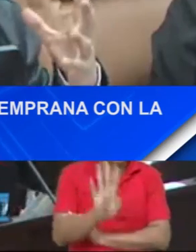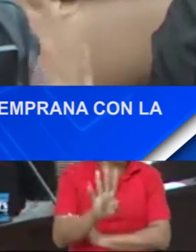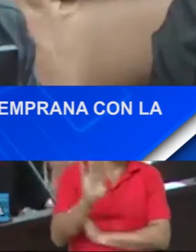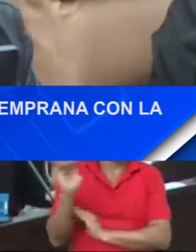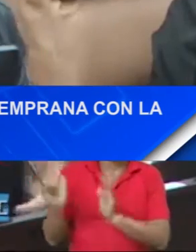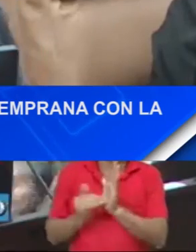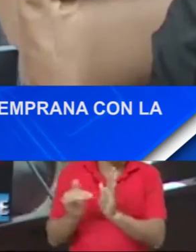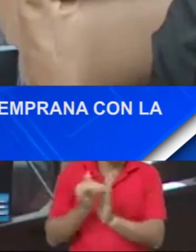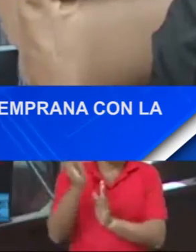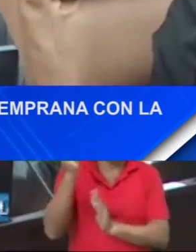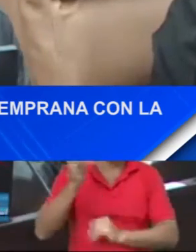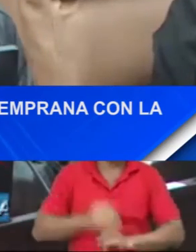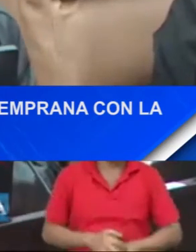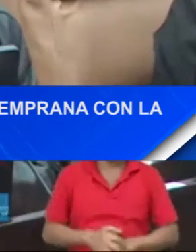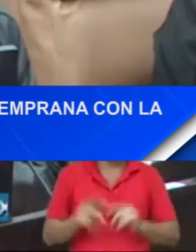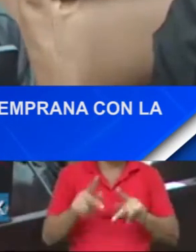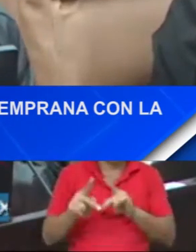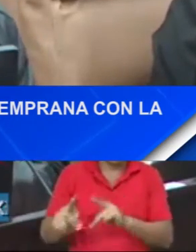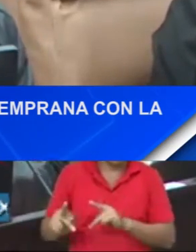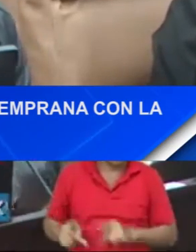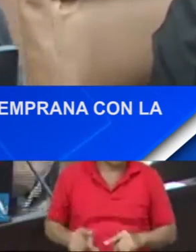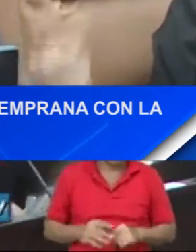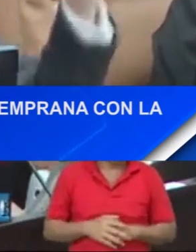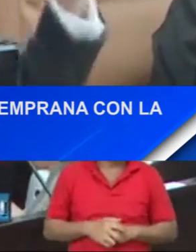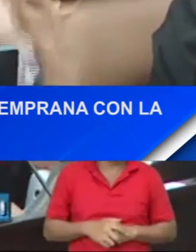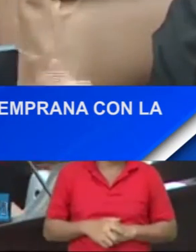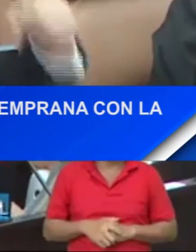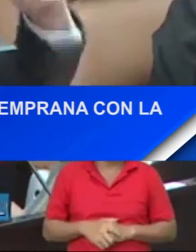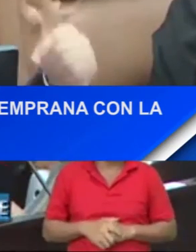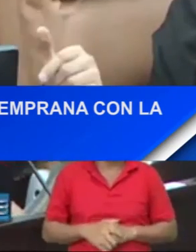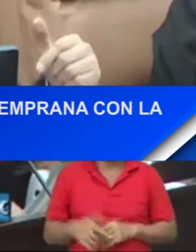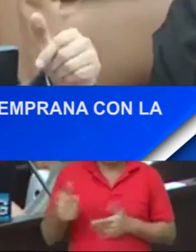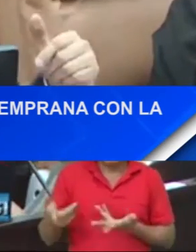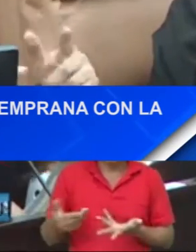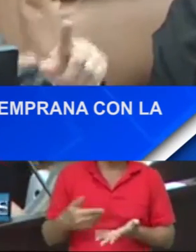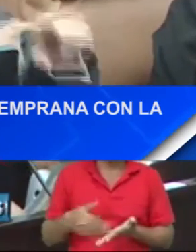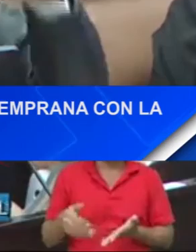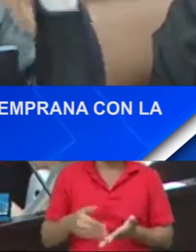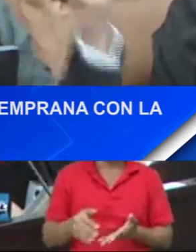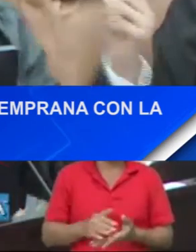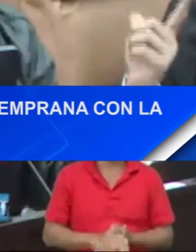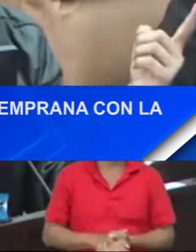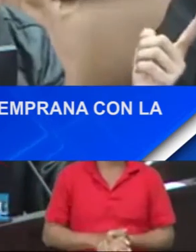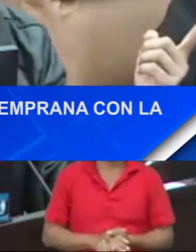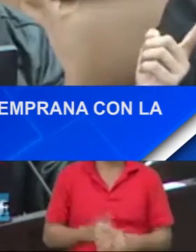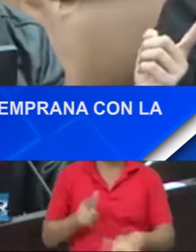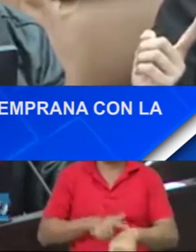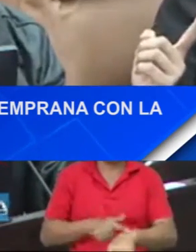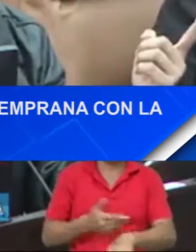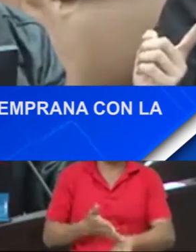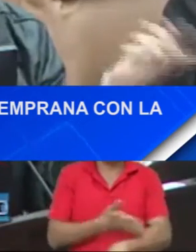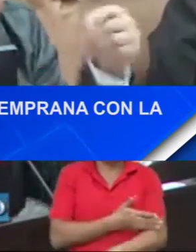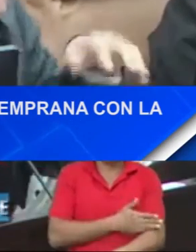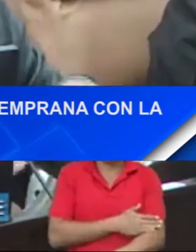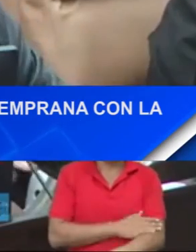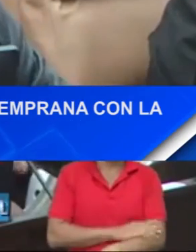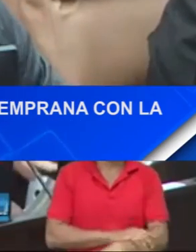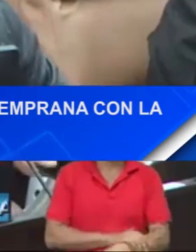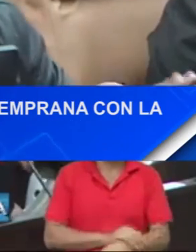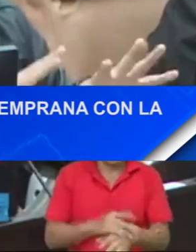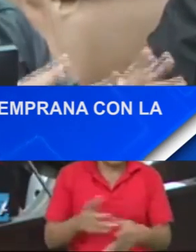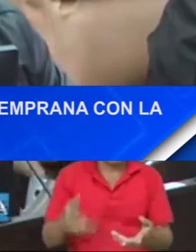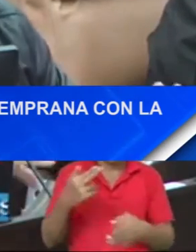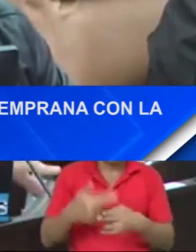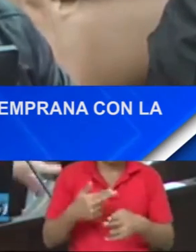1.400 millones de consumidores que nos está permitiendo de manera anticipada, y es por eso